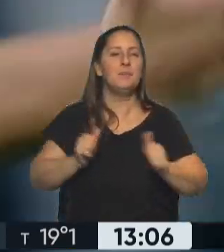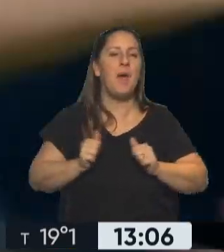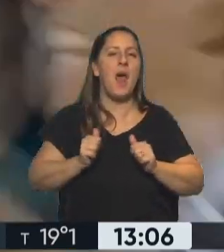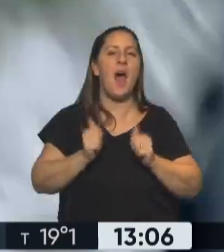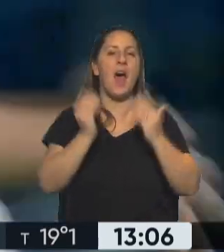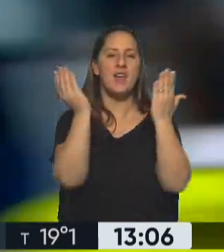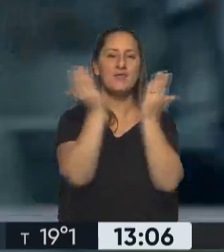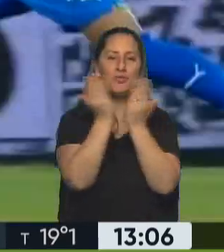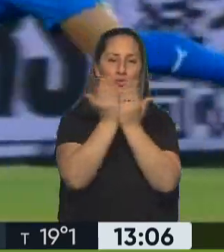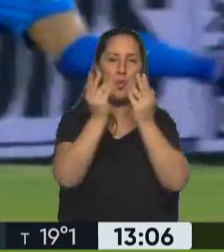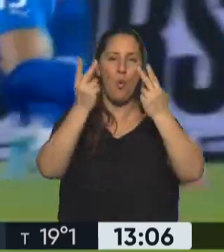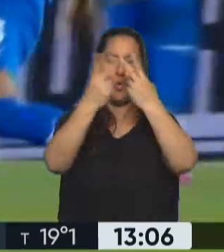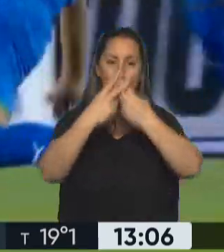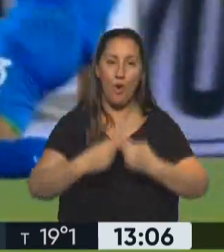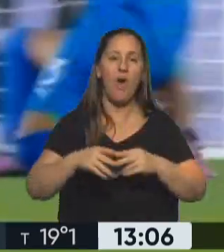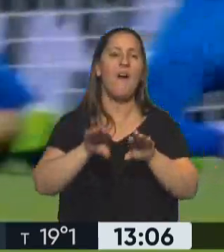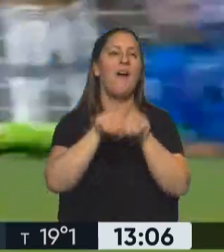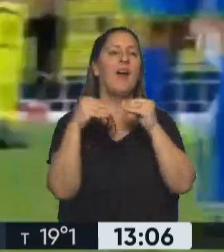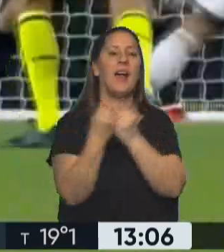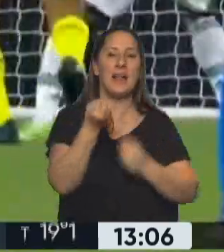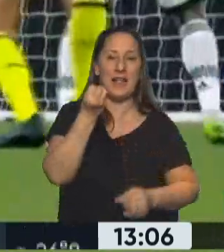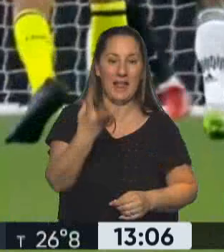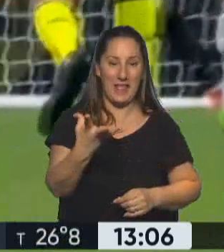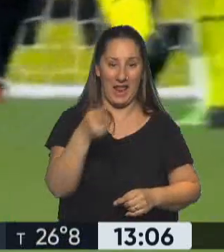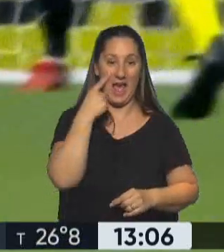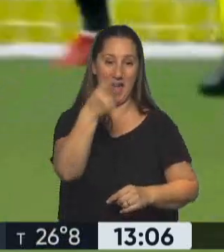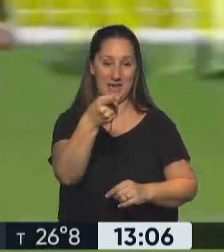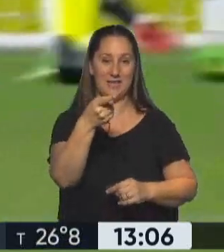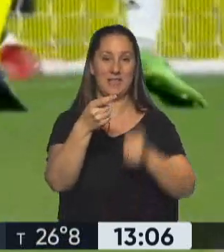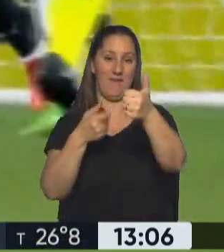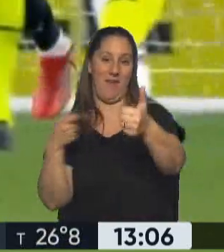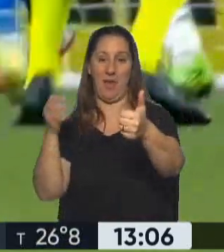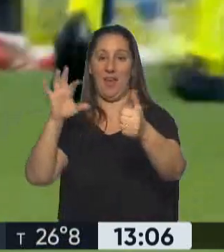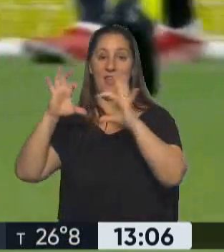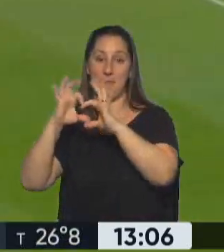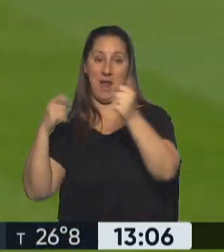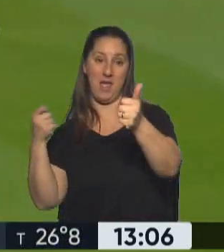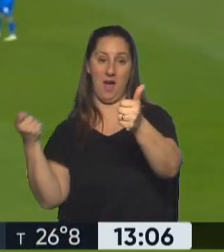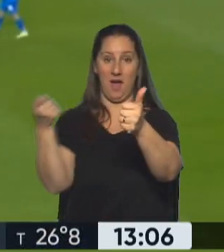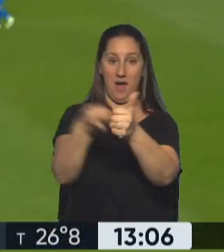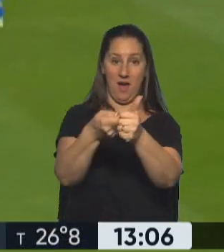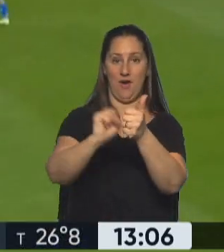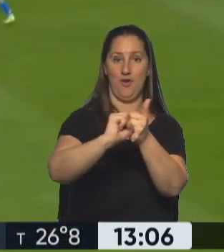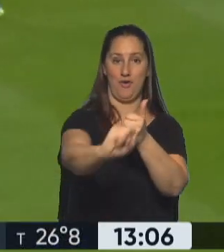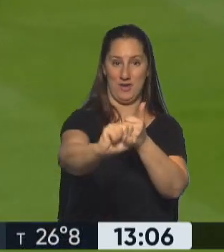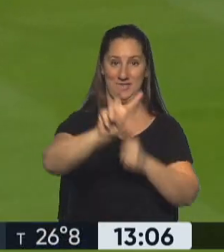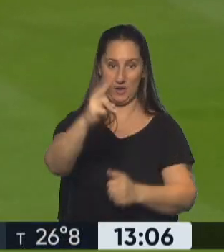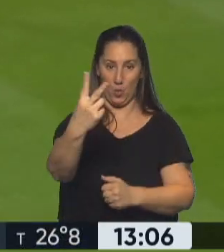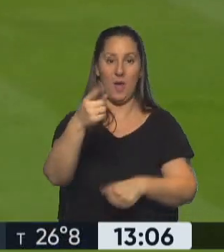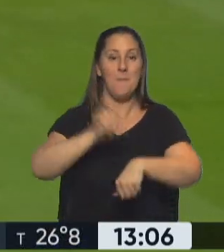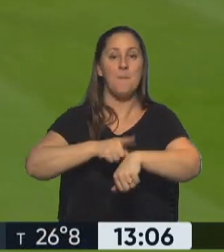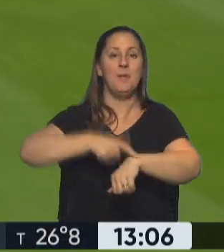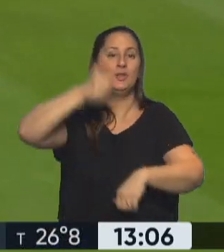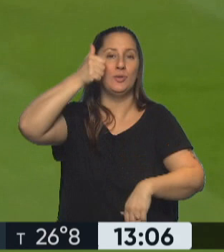Acá vemos la asistencia de Di María para el segundo y después iba a llegar el momento de la